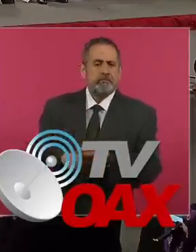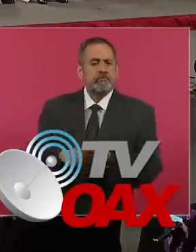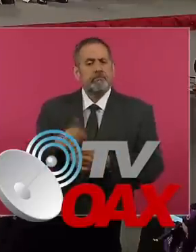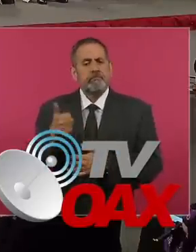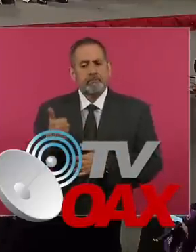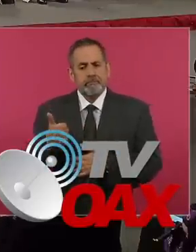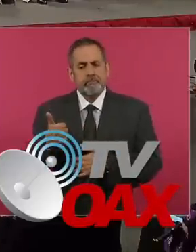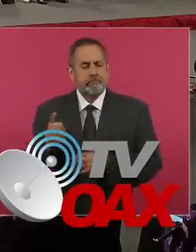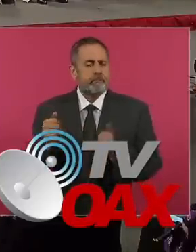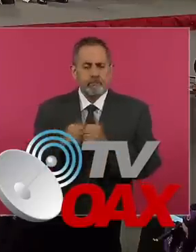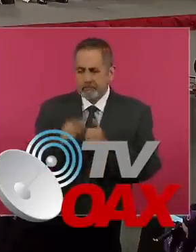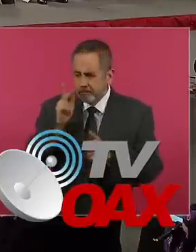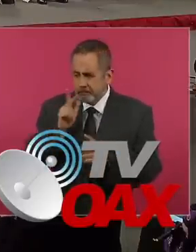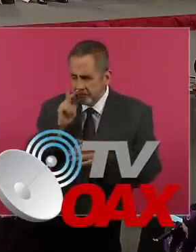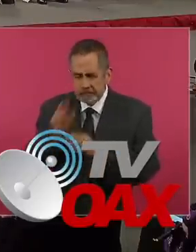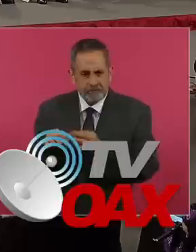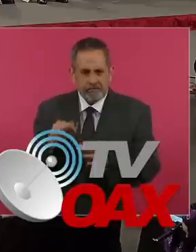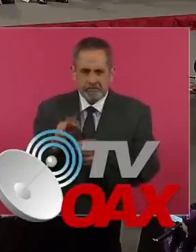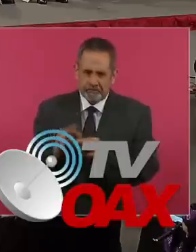probados.